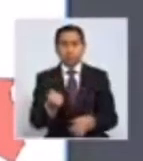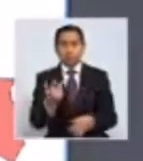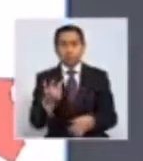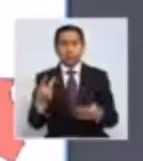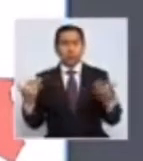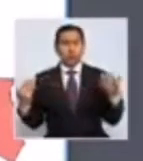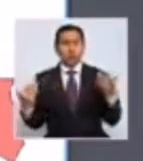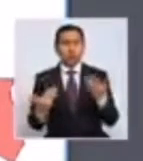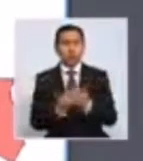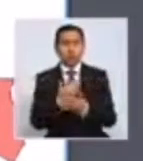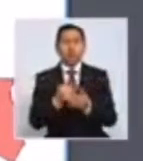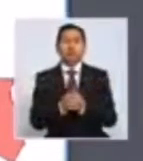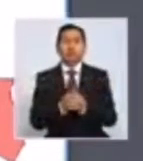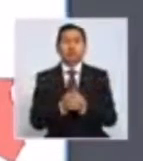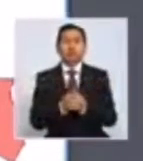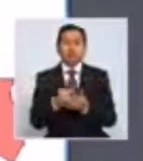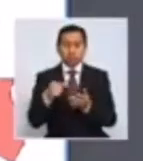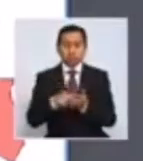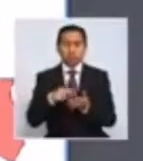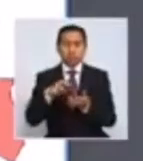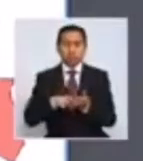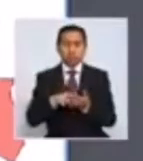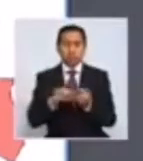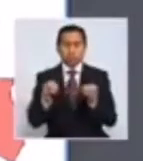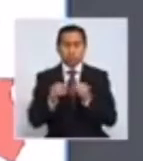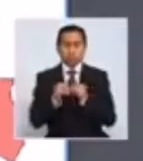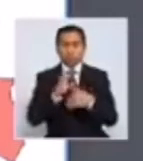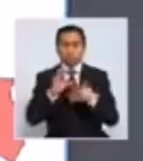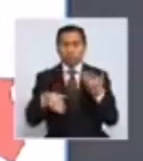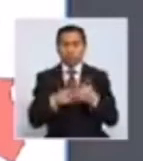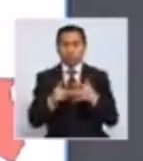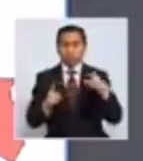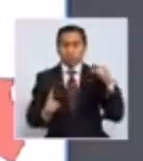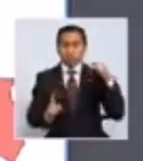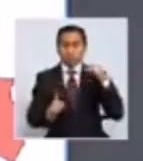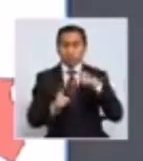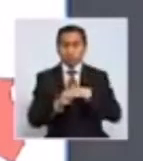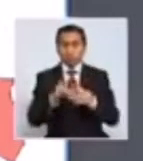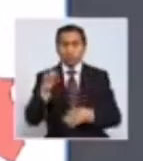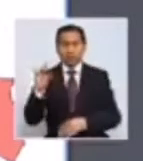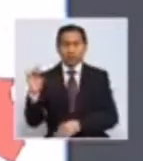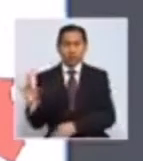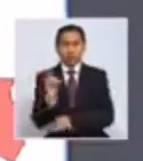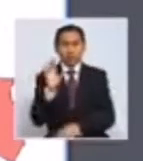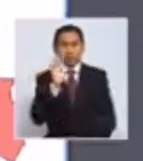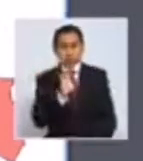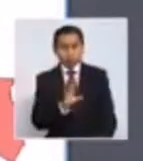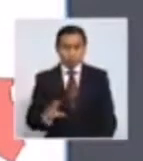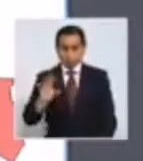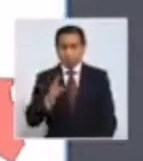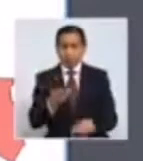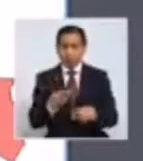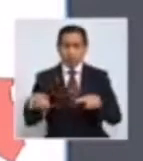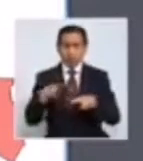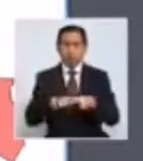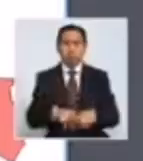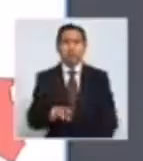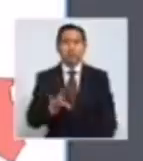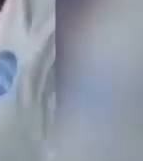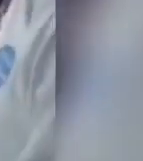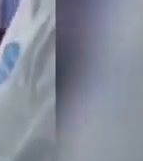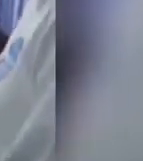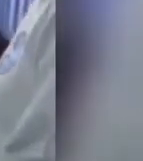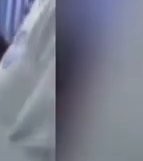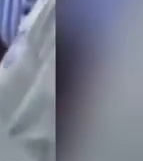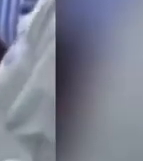nuevos con los cuales el total de casos a nivel nacional asciende a 74